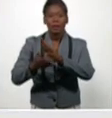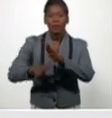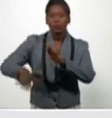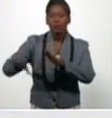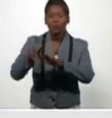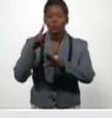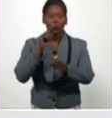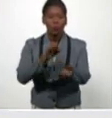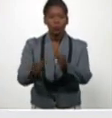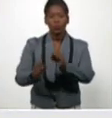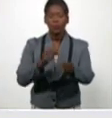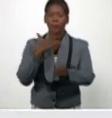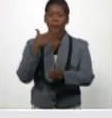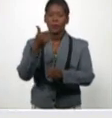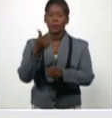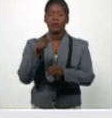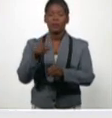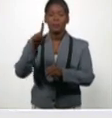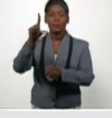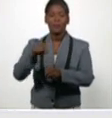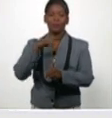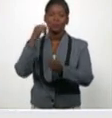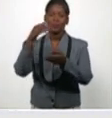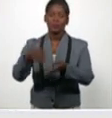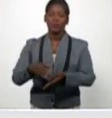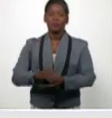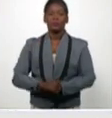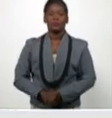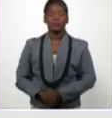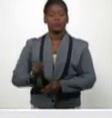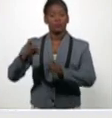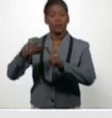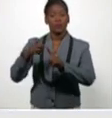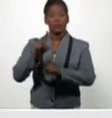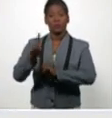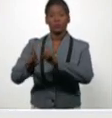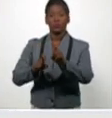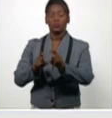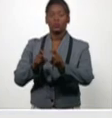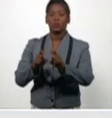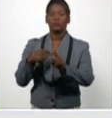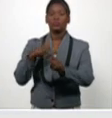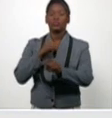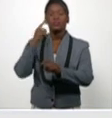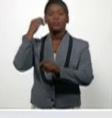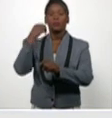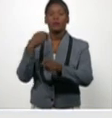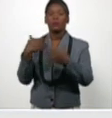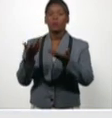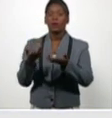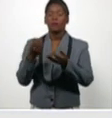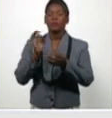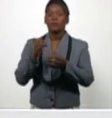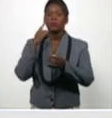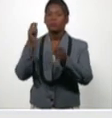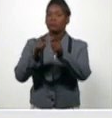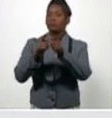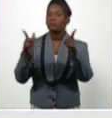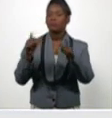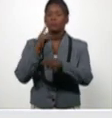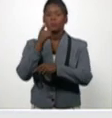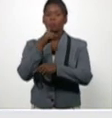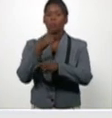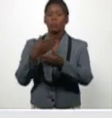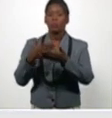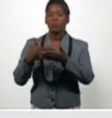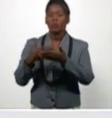la otra pregunta tendría que ver cuándo volveremos a sobrepasar los 18.000 PCR, pero hoy nos acercamos. Ya, y hemos llegado a 19.000 y